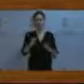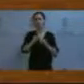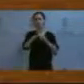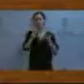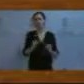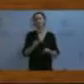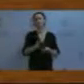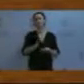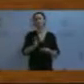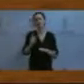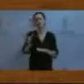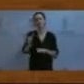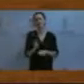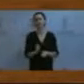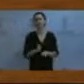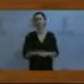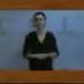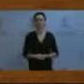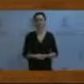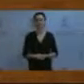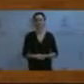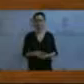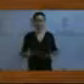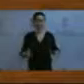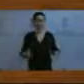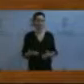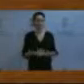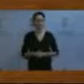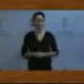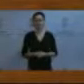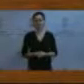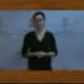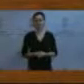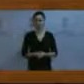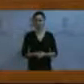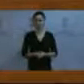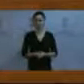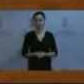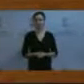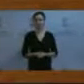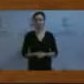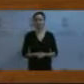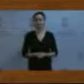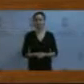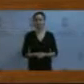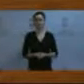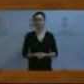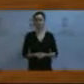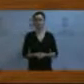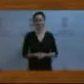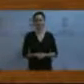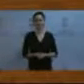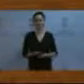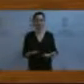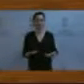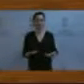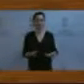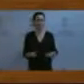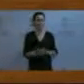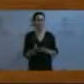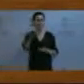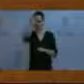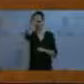¿no? Por lo tanto, hay una parte de cierta subjetividad evidente,